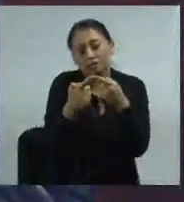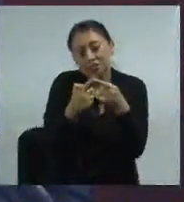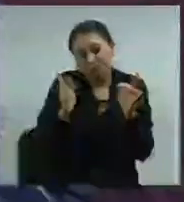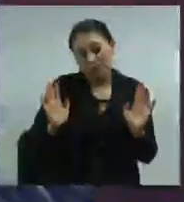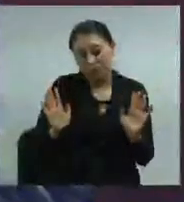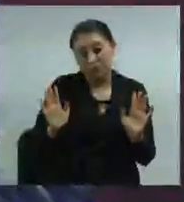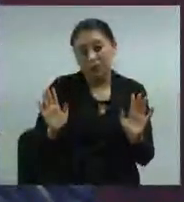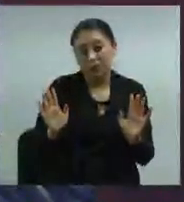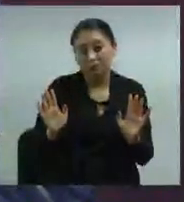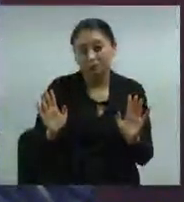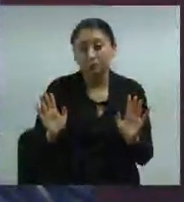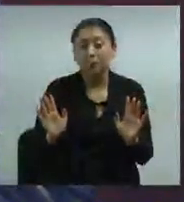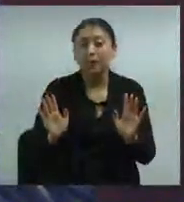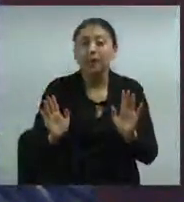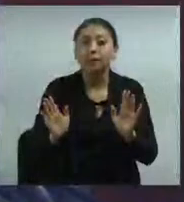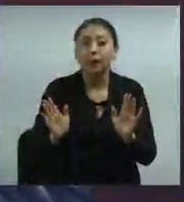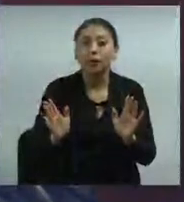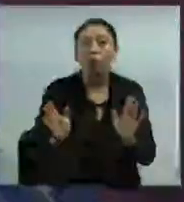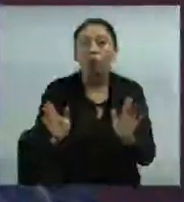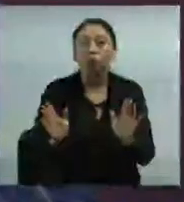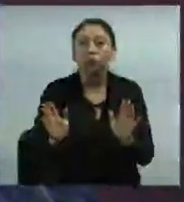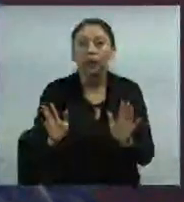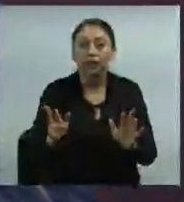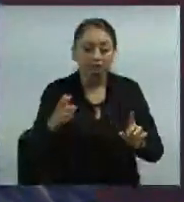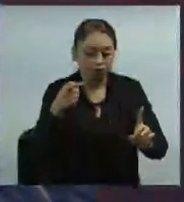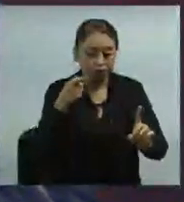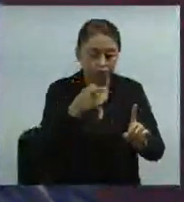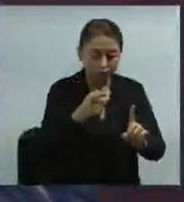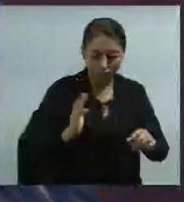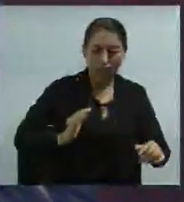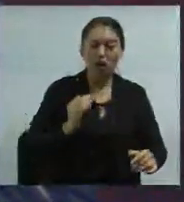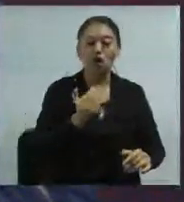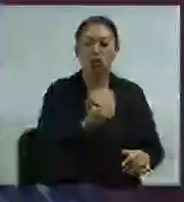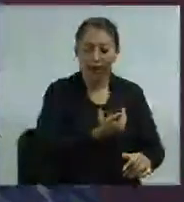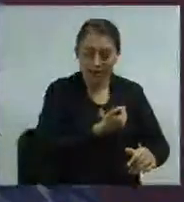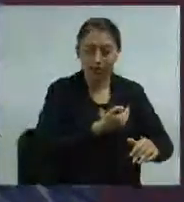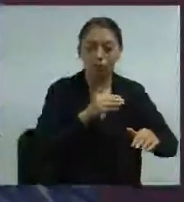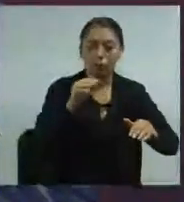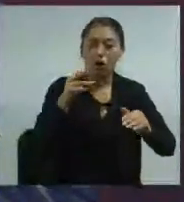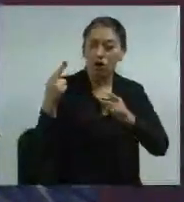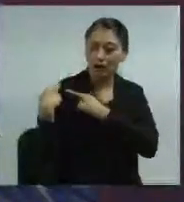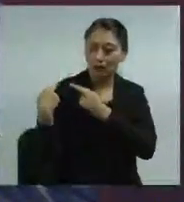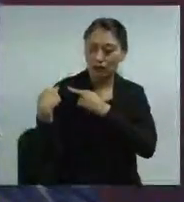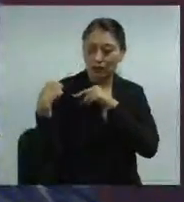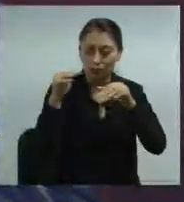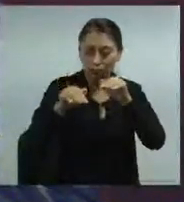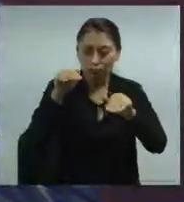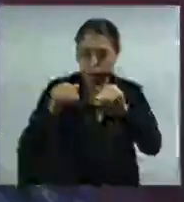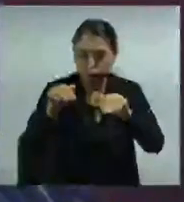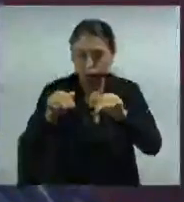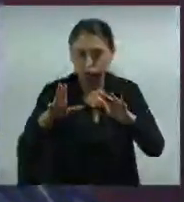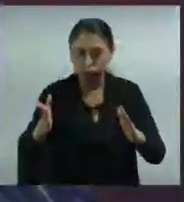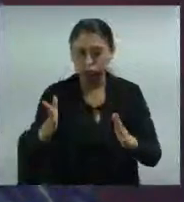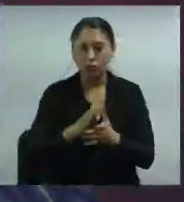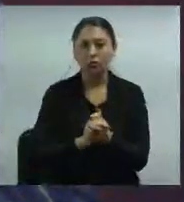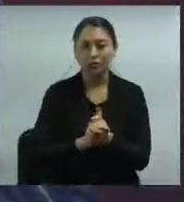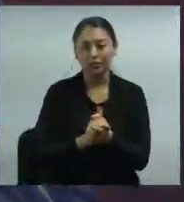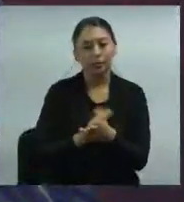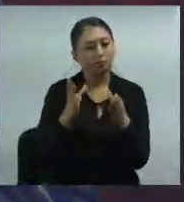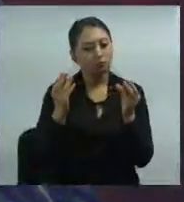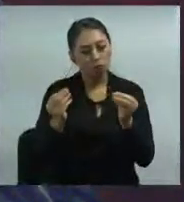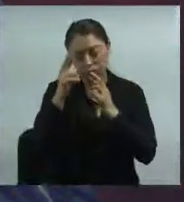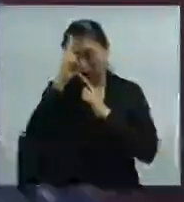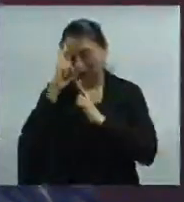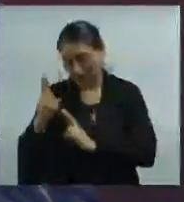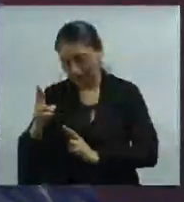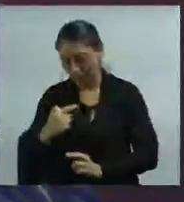pero en todo caso le corresponde al Congreso de la República hacer esa convocatoria. Entonces, presidente, con todo respeto le